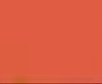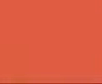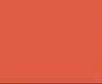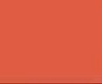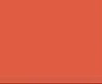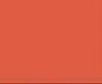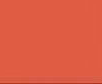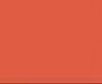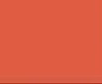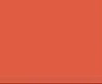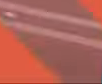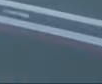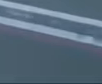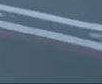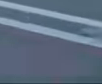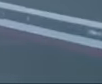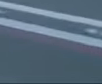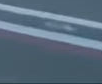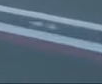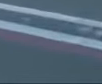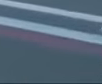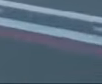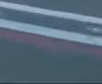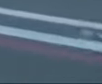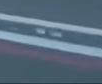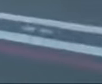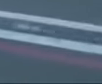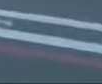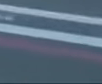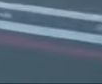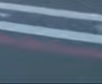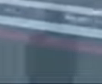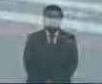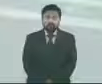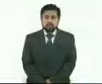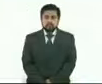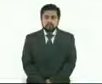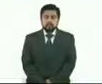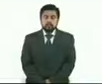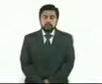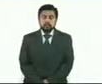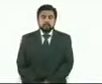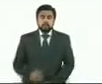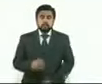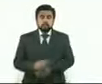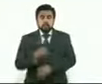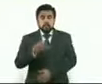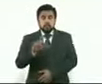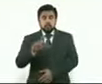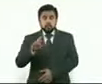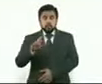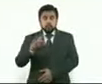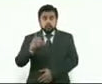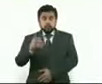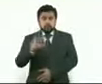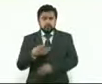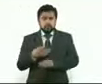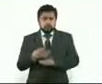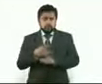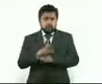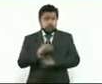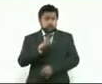de vista al líder. Mientras tanto, Lucy Cheruiyot se mantiene